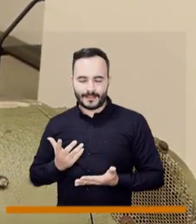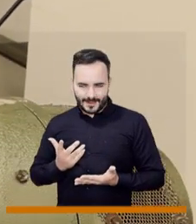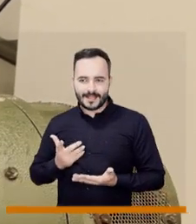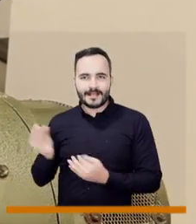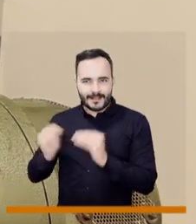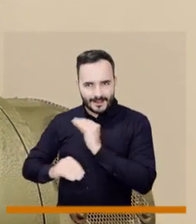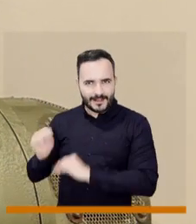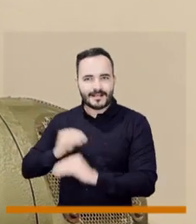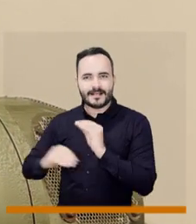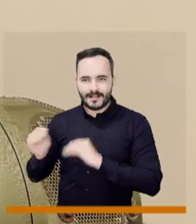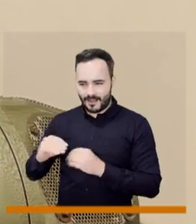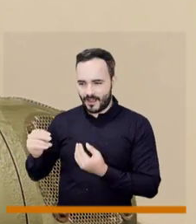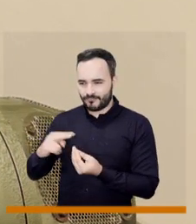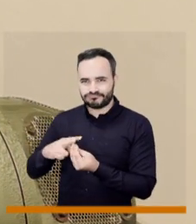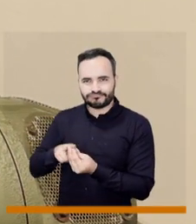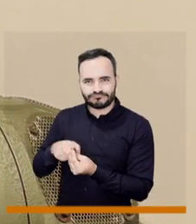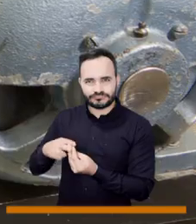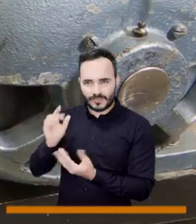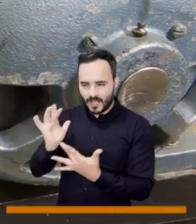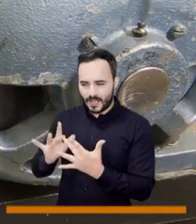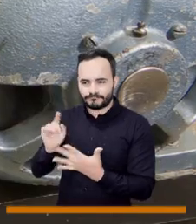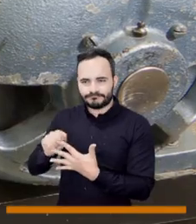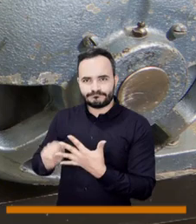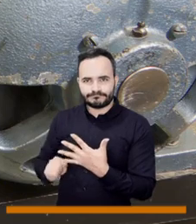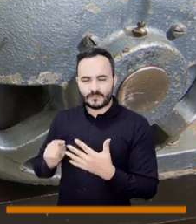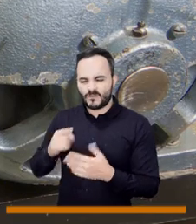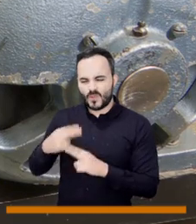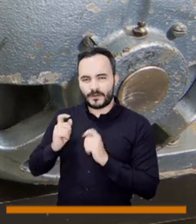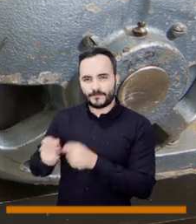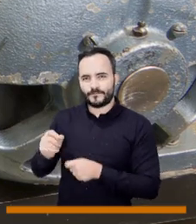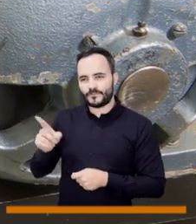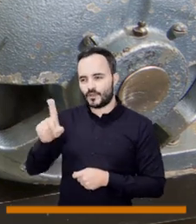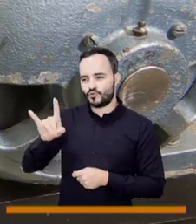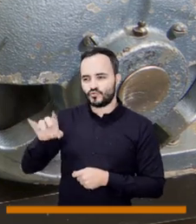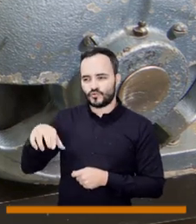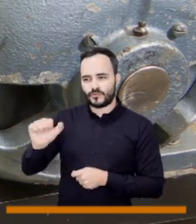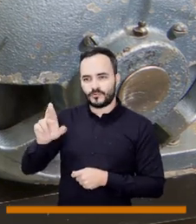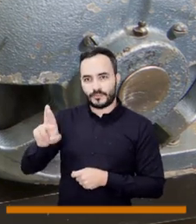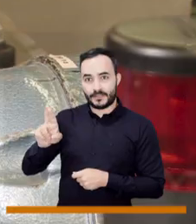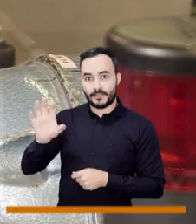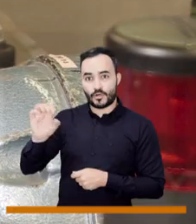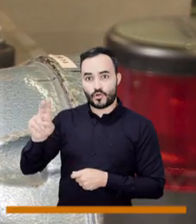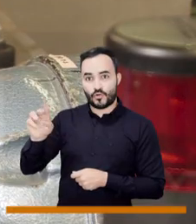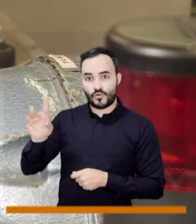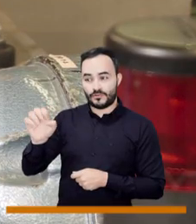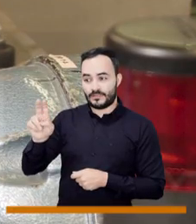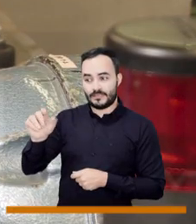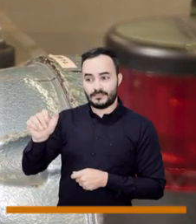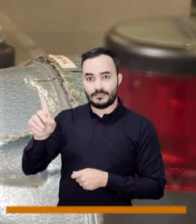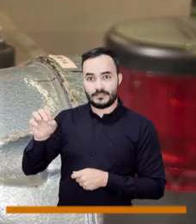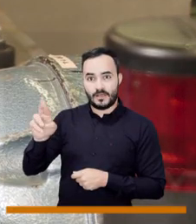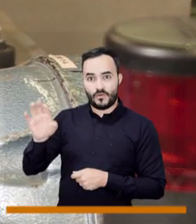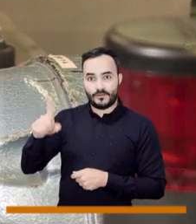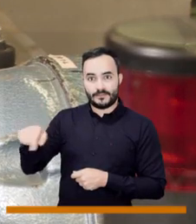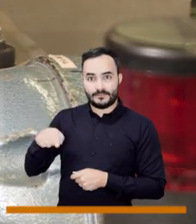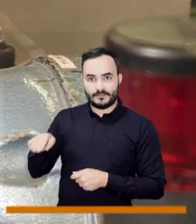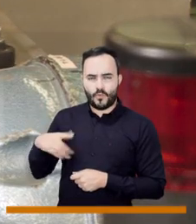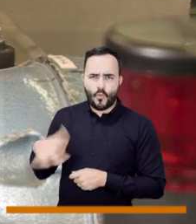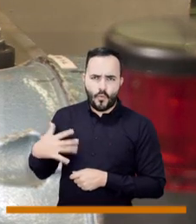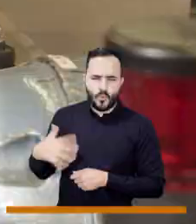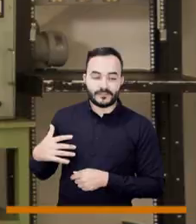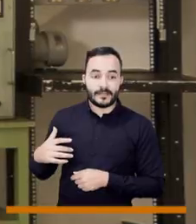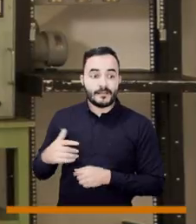aparato la almacena en unos aparatos que llaman supercondensadores, que son una especie de batería de alta potencia, para cuando el sistema